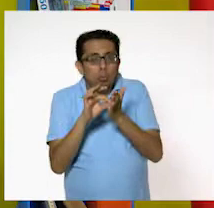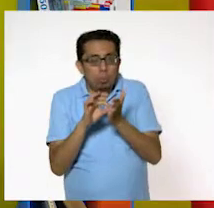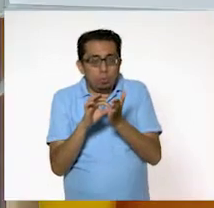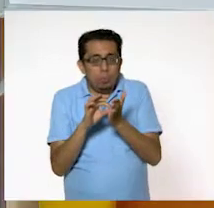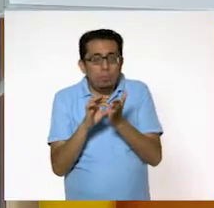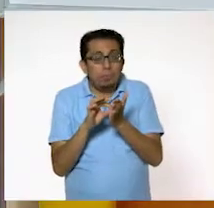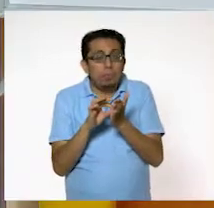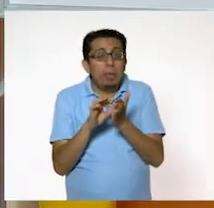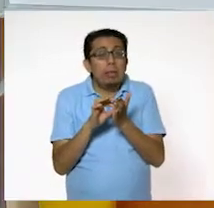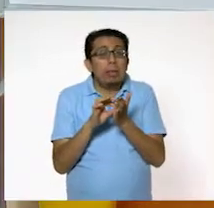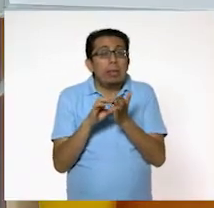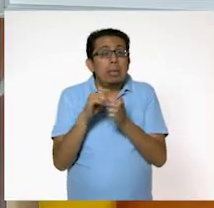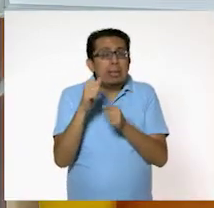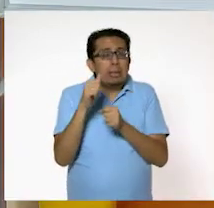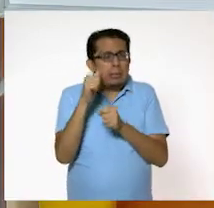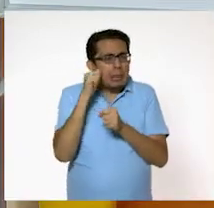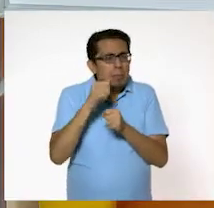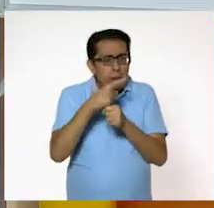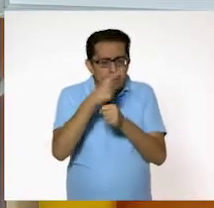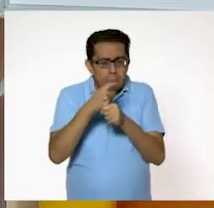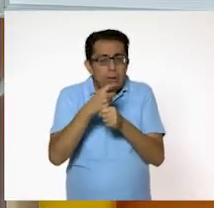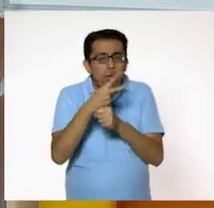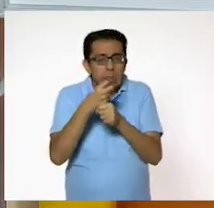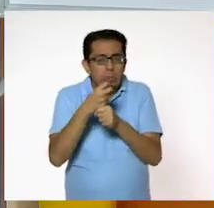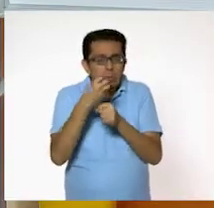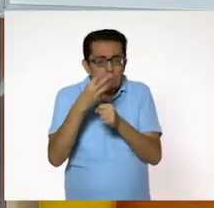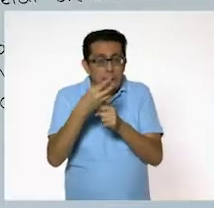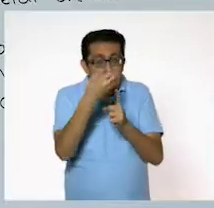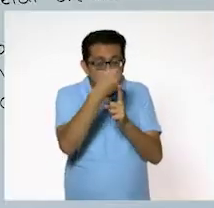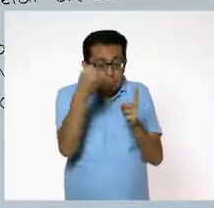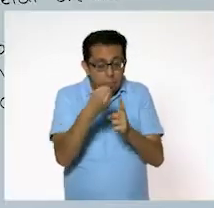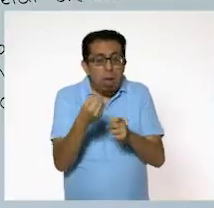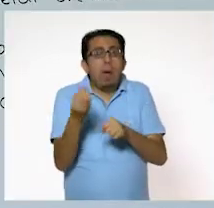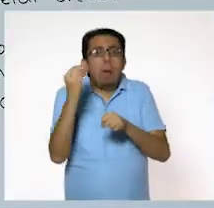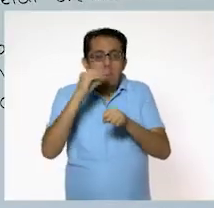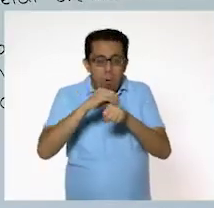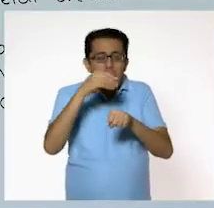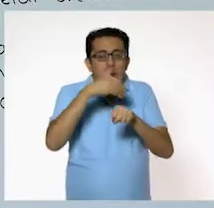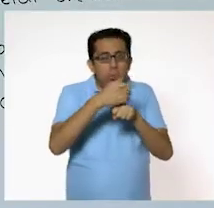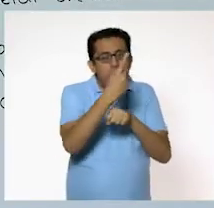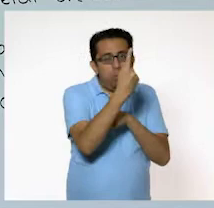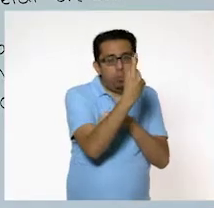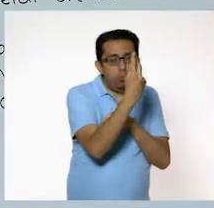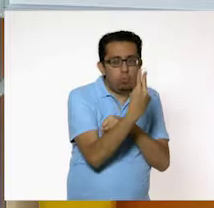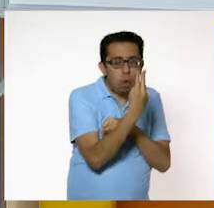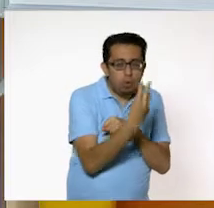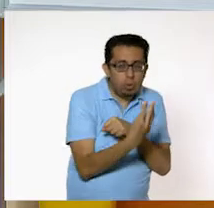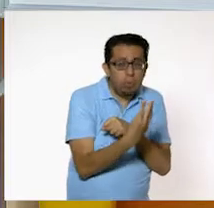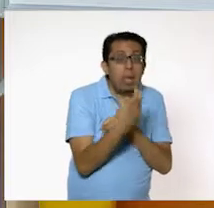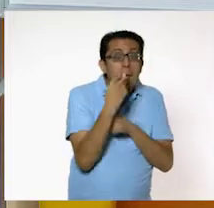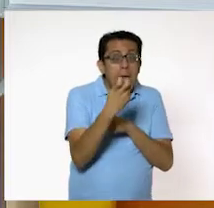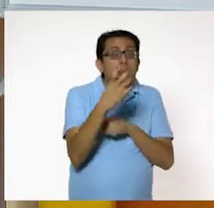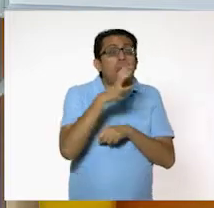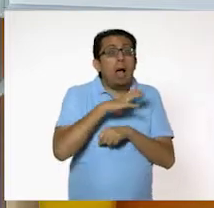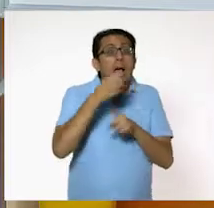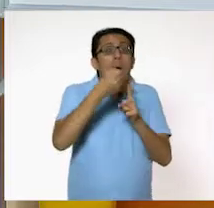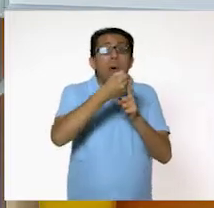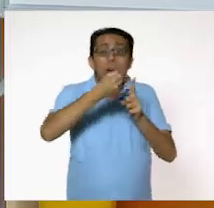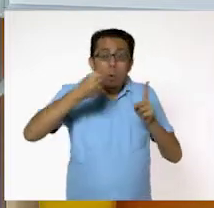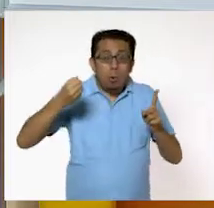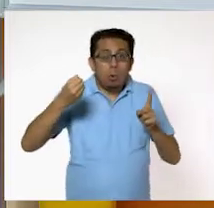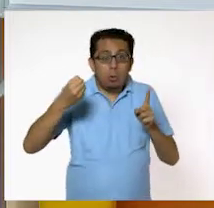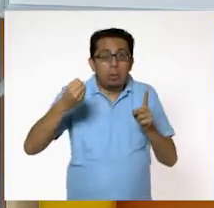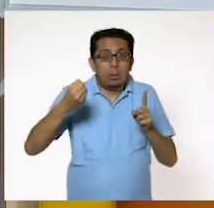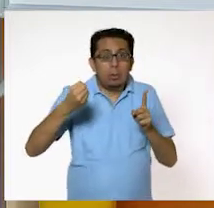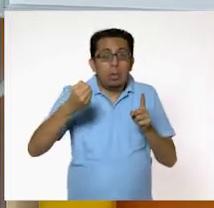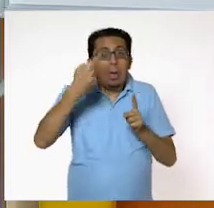están numerados, entonces se numeran. Y pues bueno, es muy importante, porque eso nos da un orden, un orden